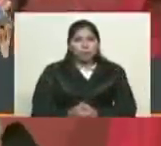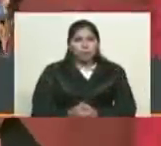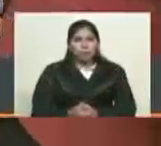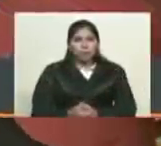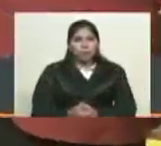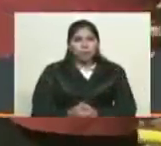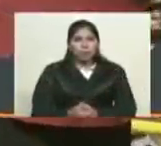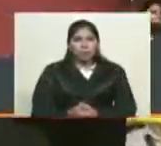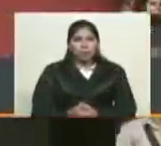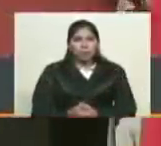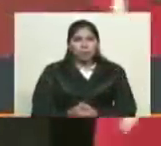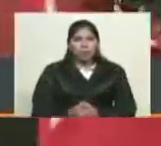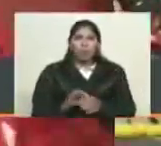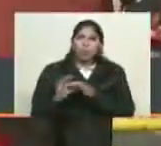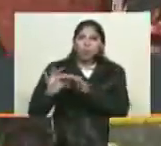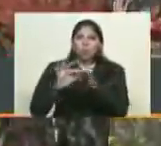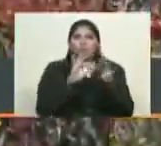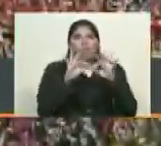uniendo a la familia,